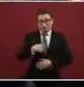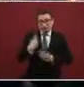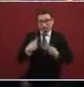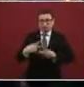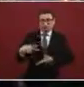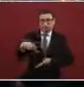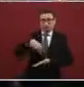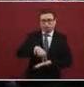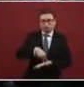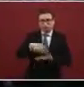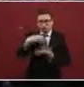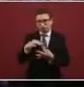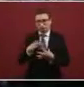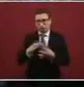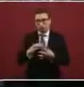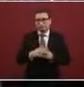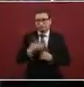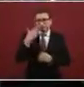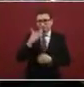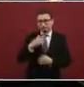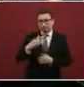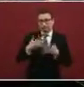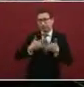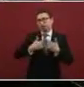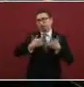historia de la República Española era y es